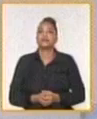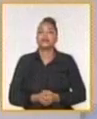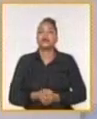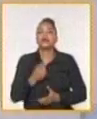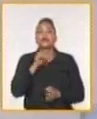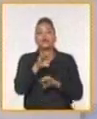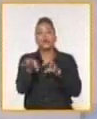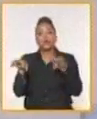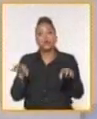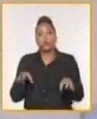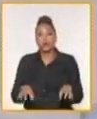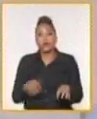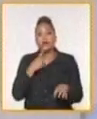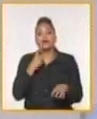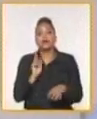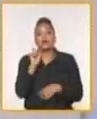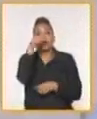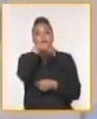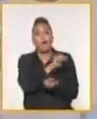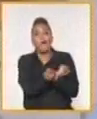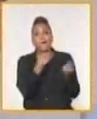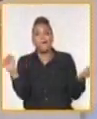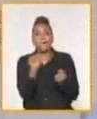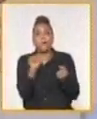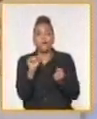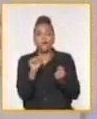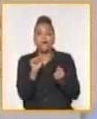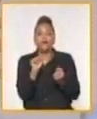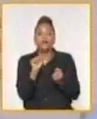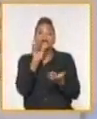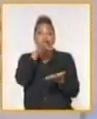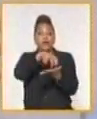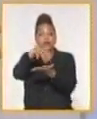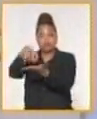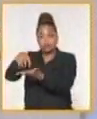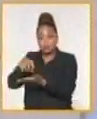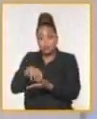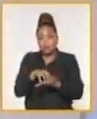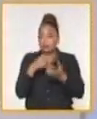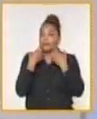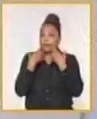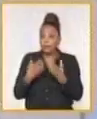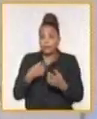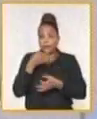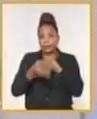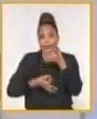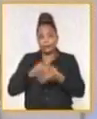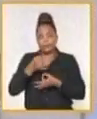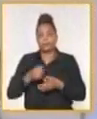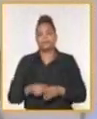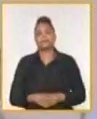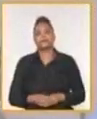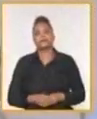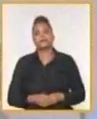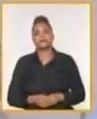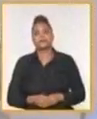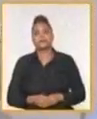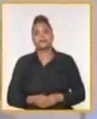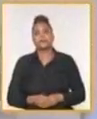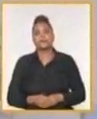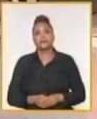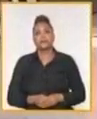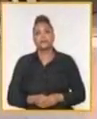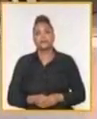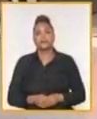lugares que han sido afectados en estas ciudades importantes que mencionábamos. Entonces, hay otro tema que